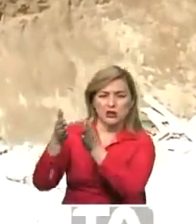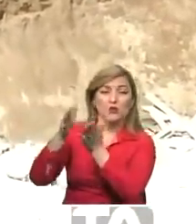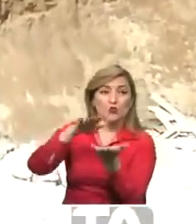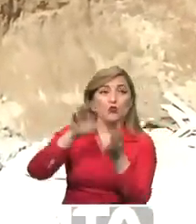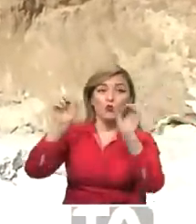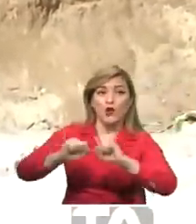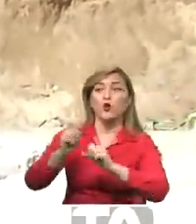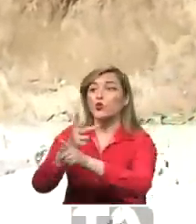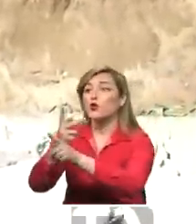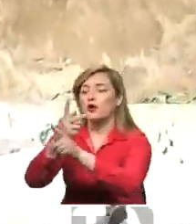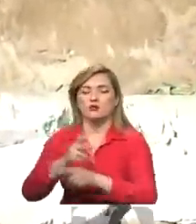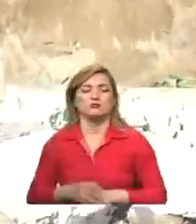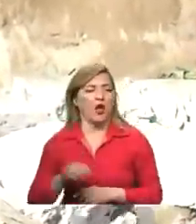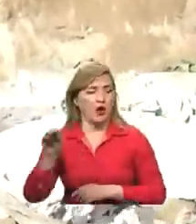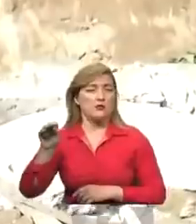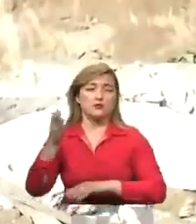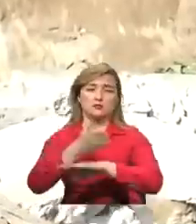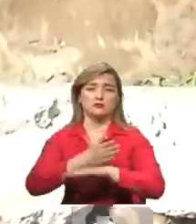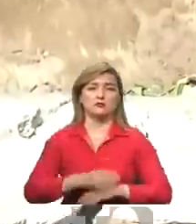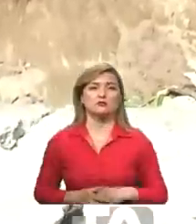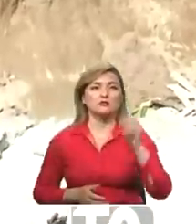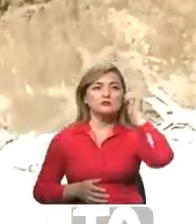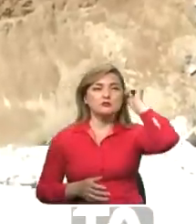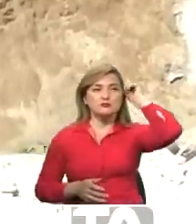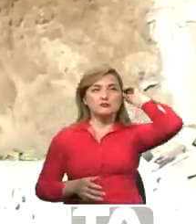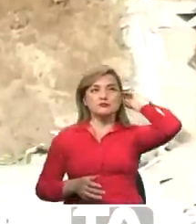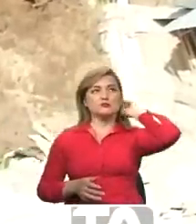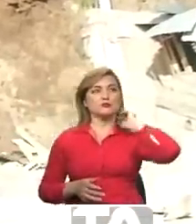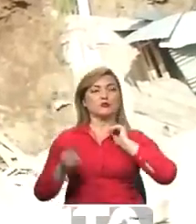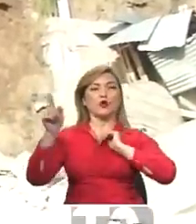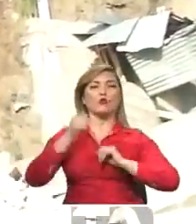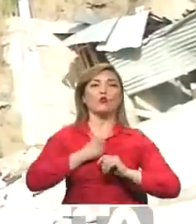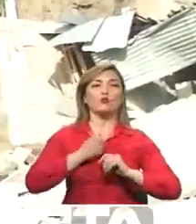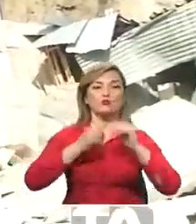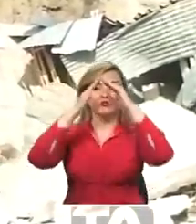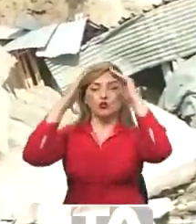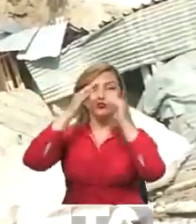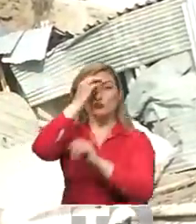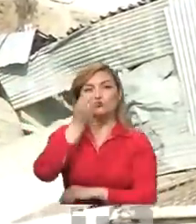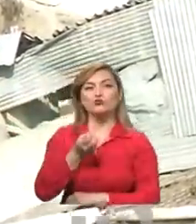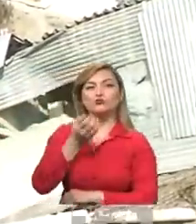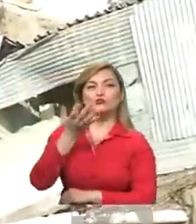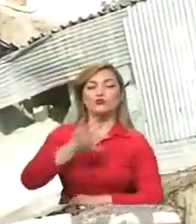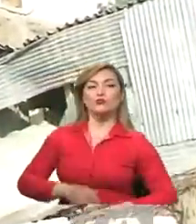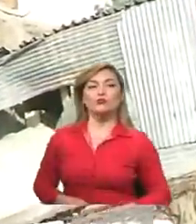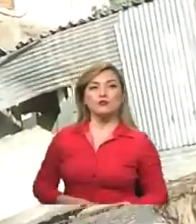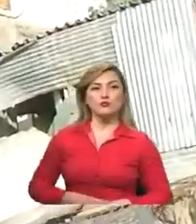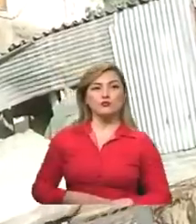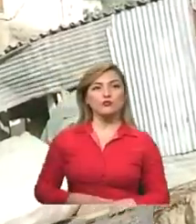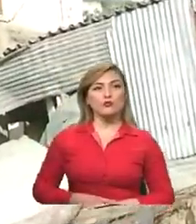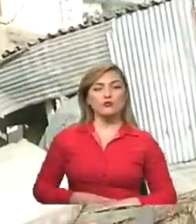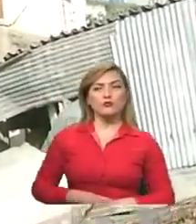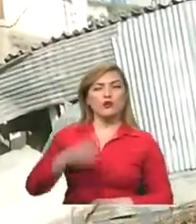de aquí, propietaria también de la vivienda que ustedes están viendo en cámara en este momento. Muy buenos días, coméntenos qué es lo que